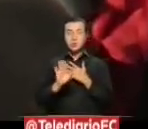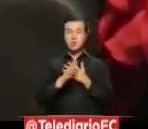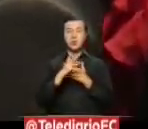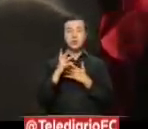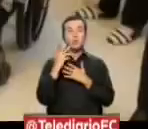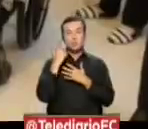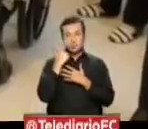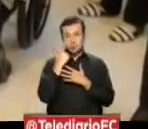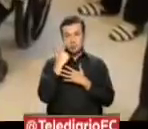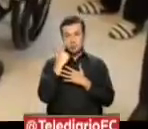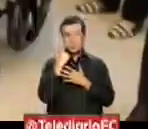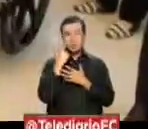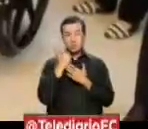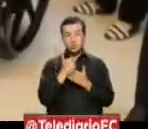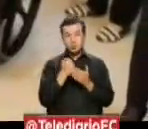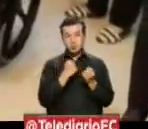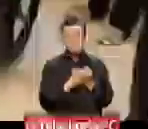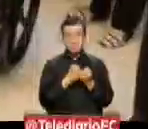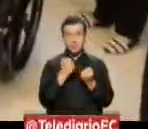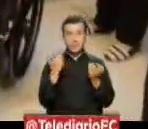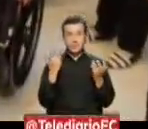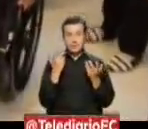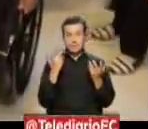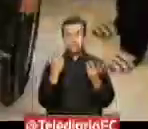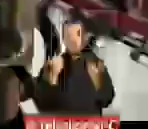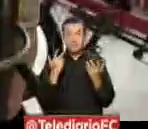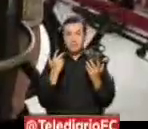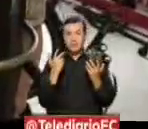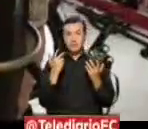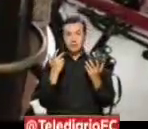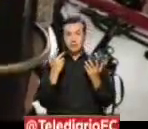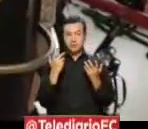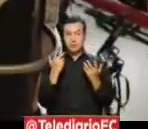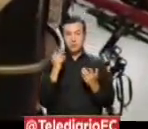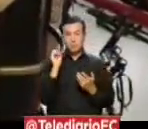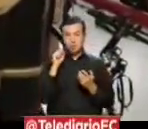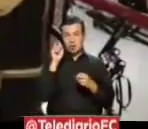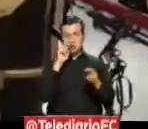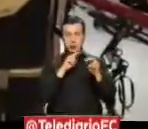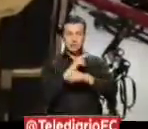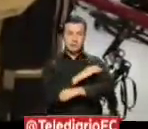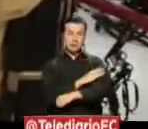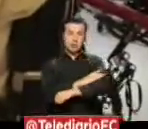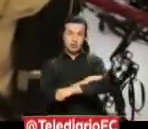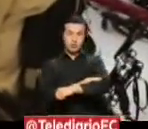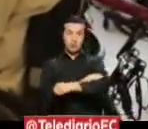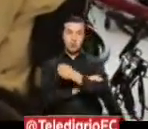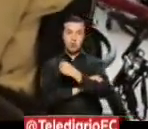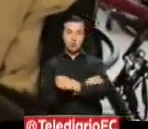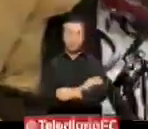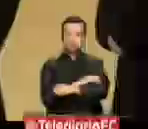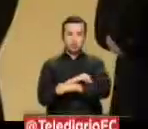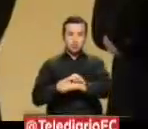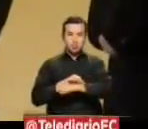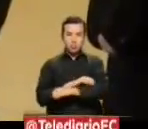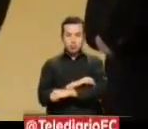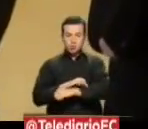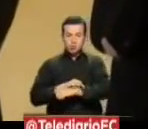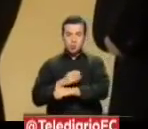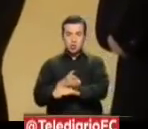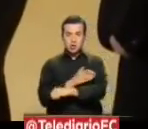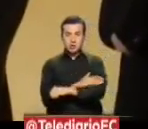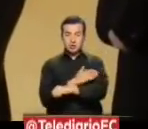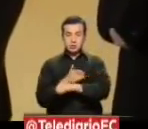con sensores que permite la biomecánica. Puede analizar el comportamiento de los músculos antes y